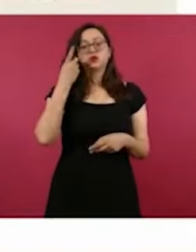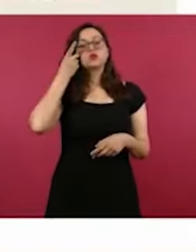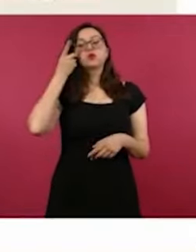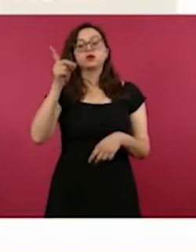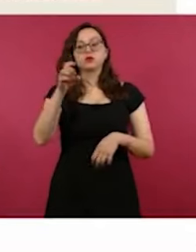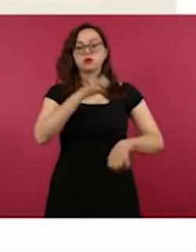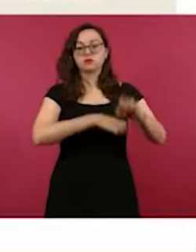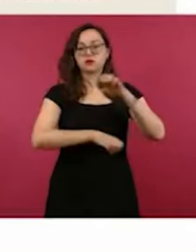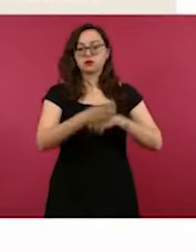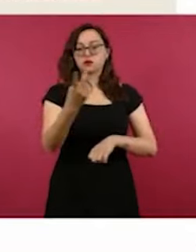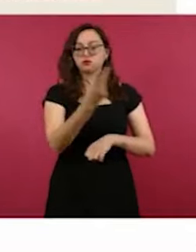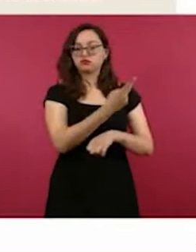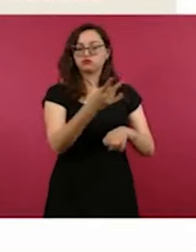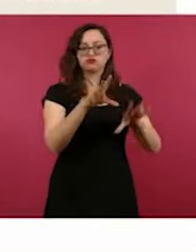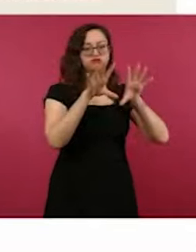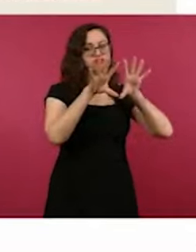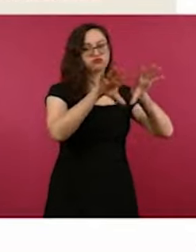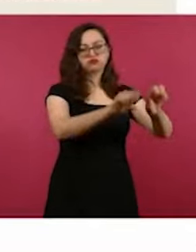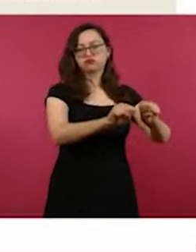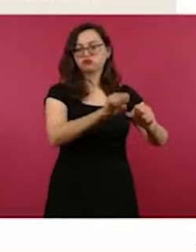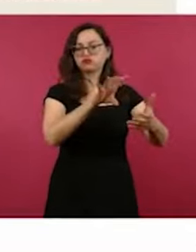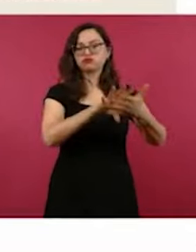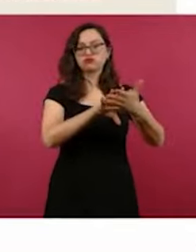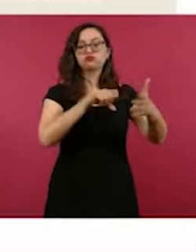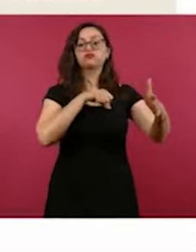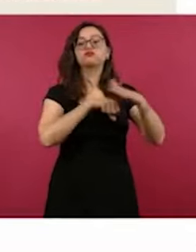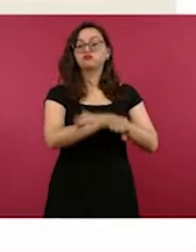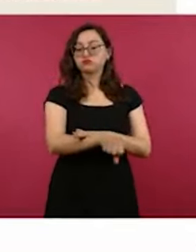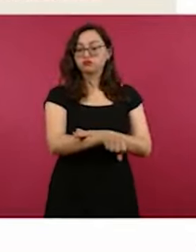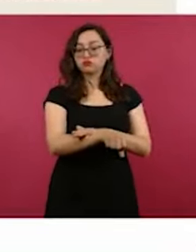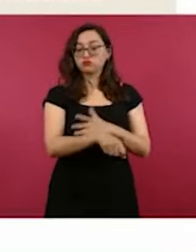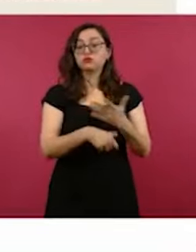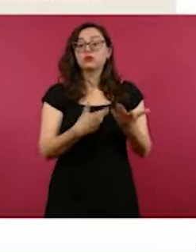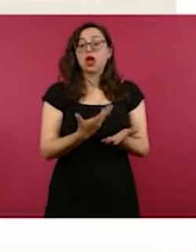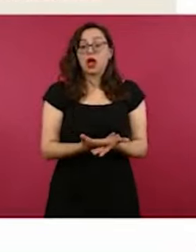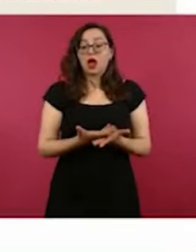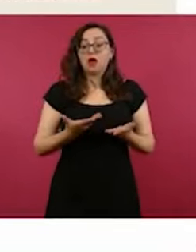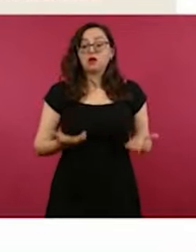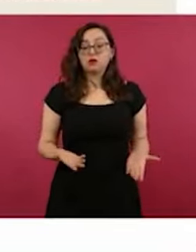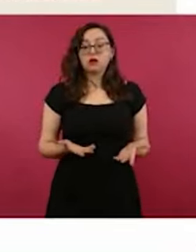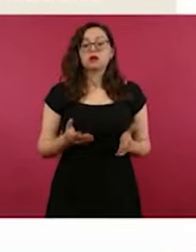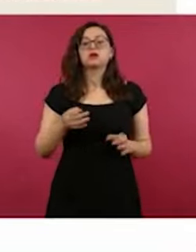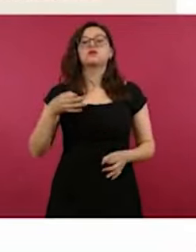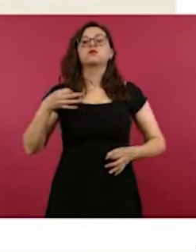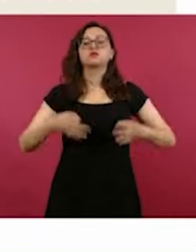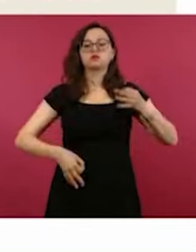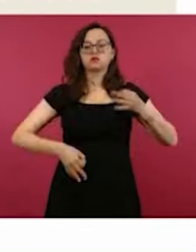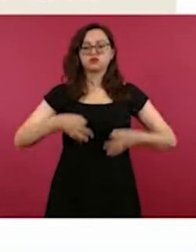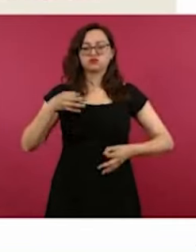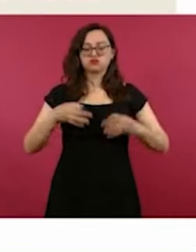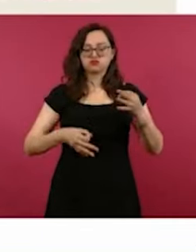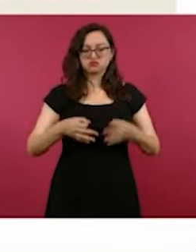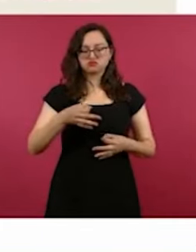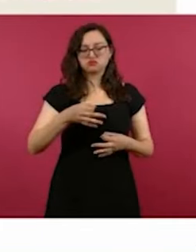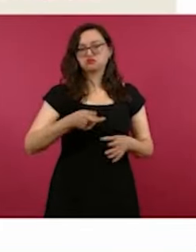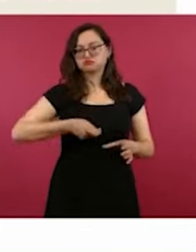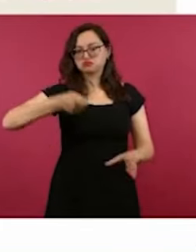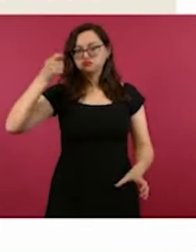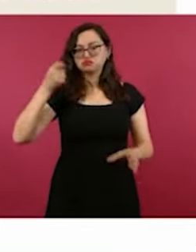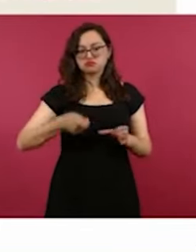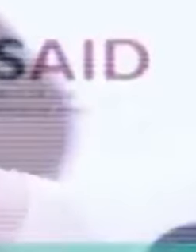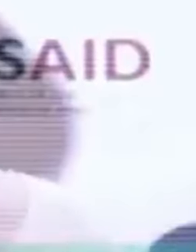investigado y sancionado si se encuentran pruebas de irregularidades Esperamos que las autoridades realicen una investigación